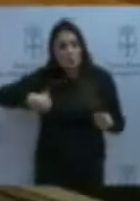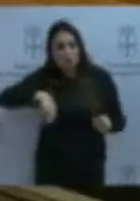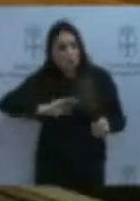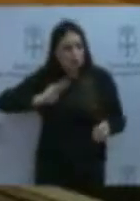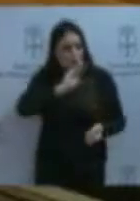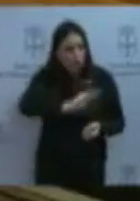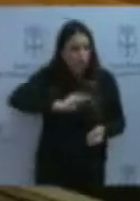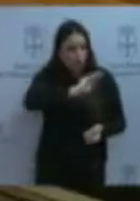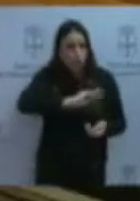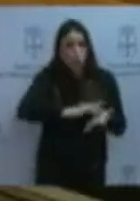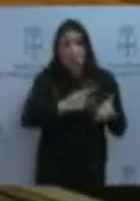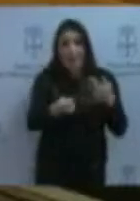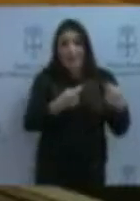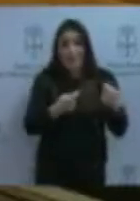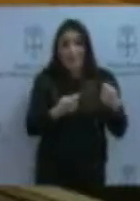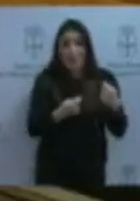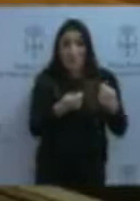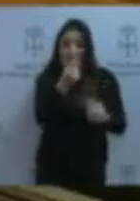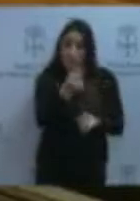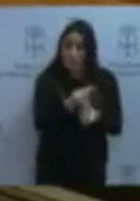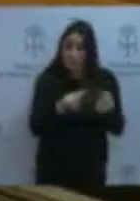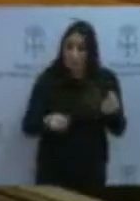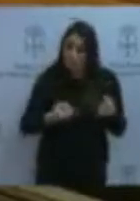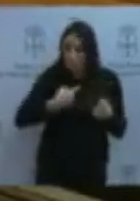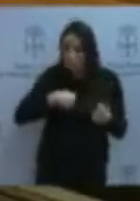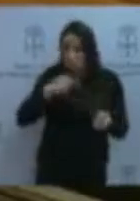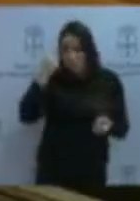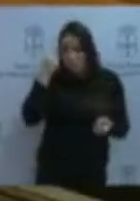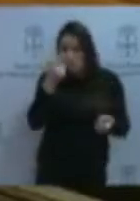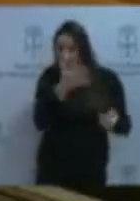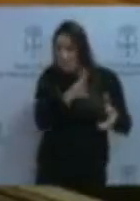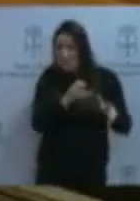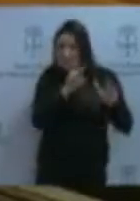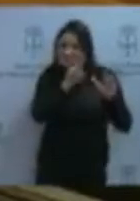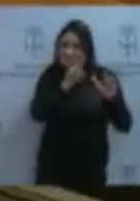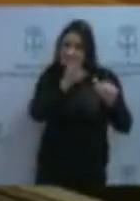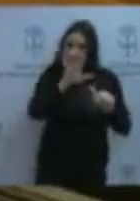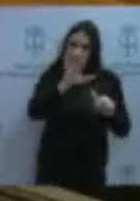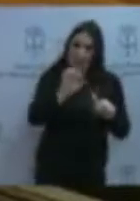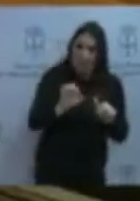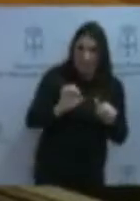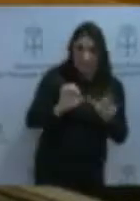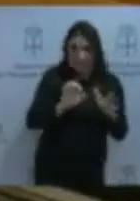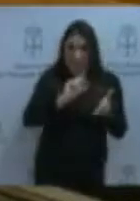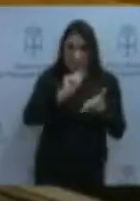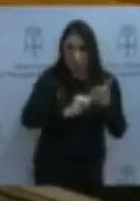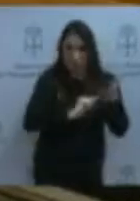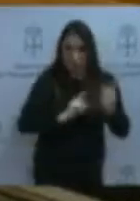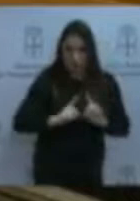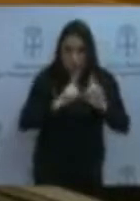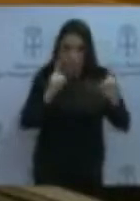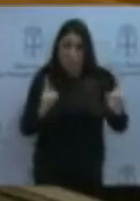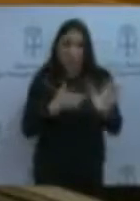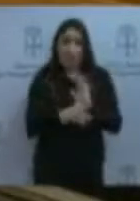la negociación presupuestaria, sabemos que hay en torno a 750 contratos de en torno al año